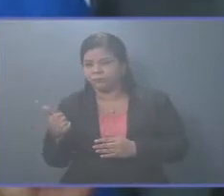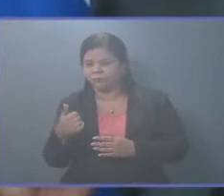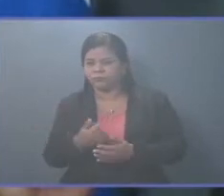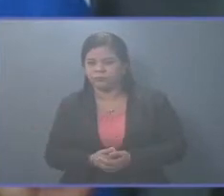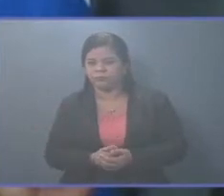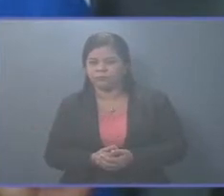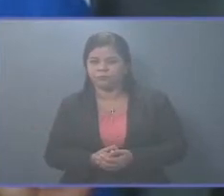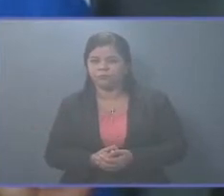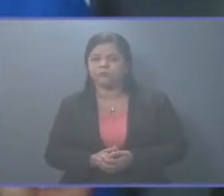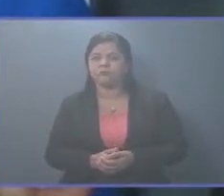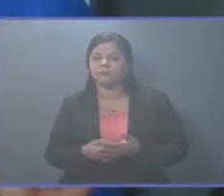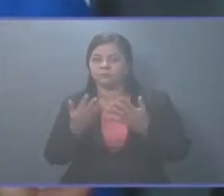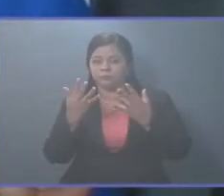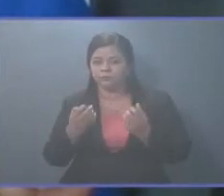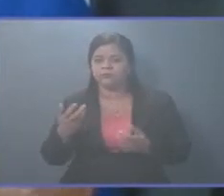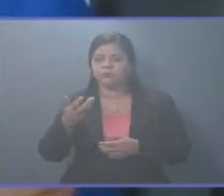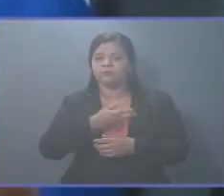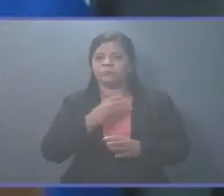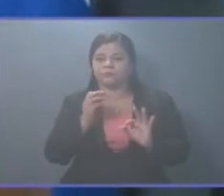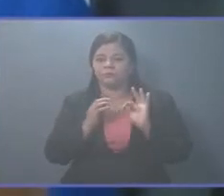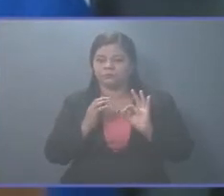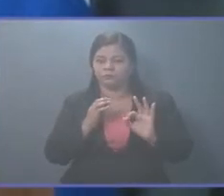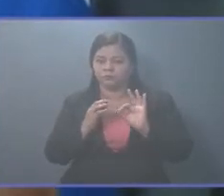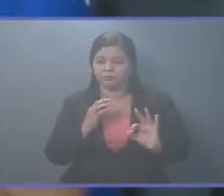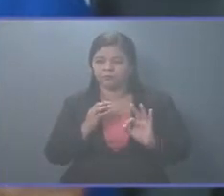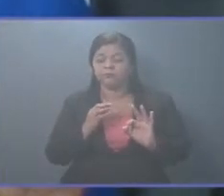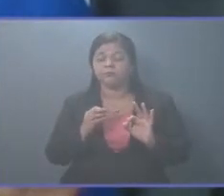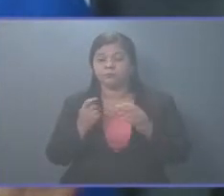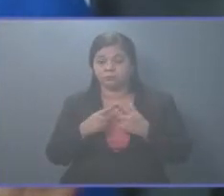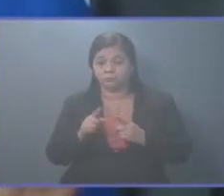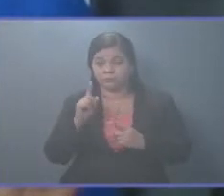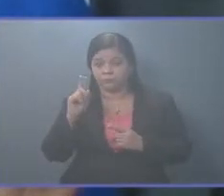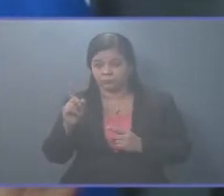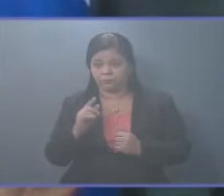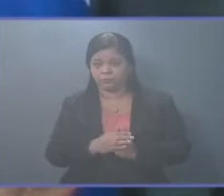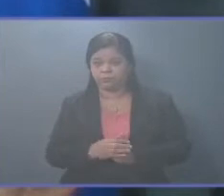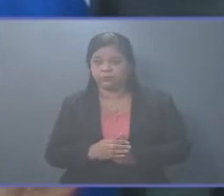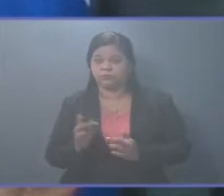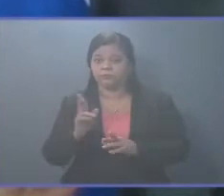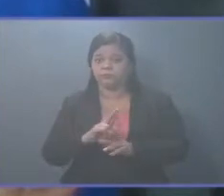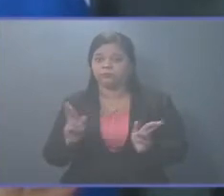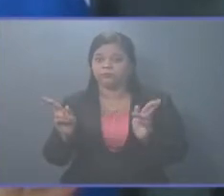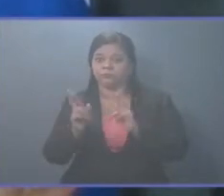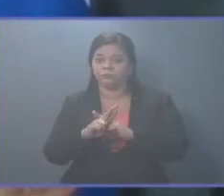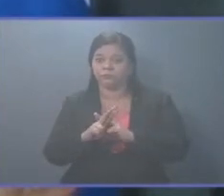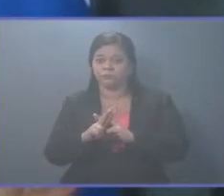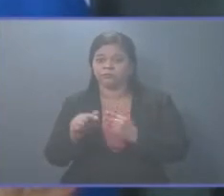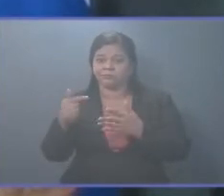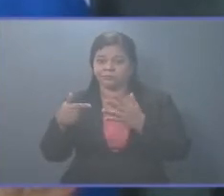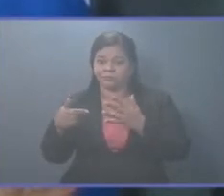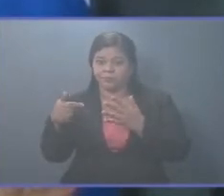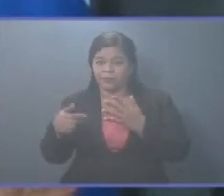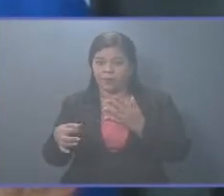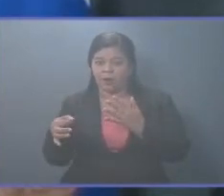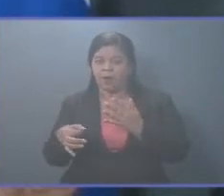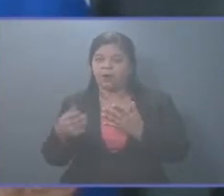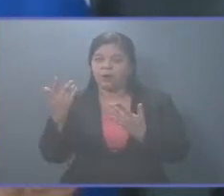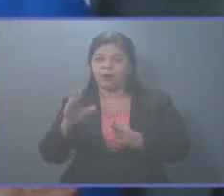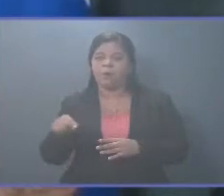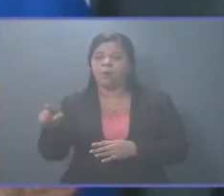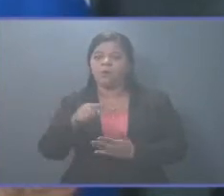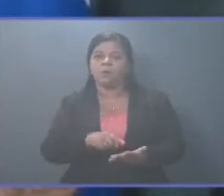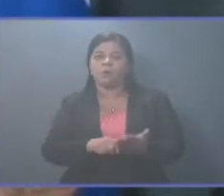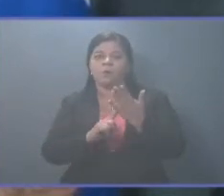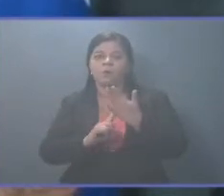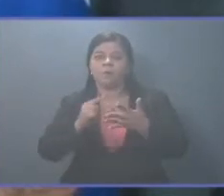actualizar y mejorar. Y creo que una es la que viene, la reforma a leyes como las que ustedes han planteado